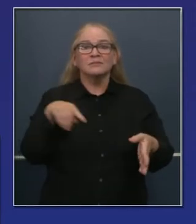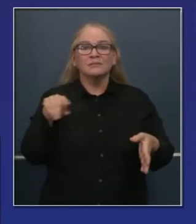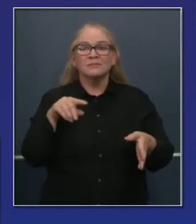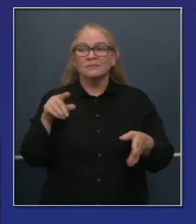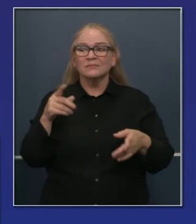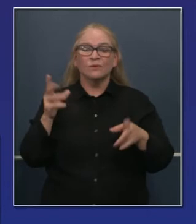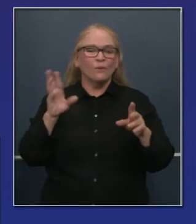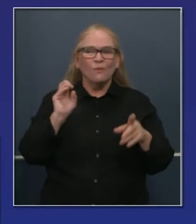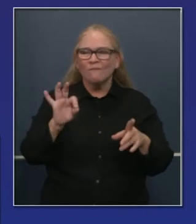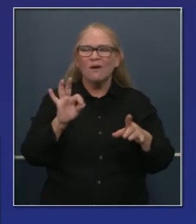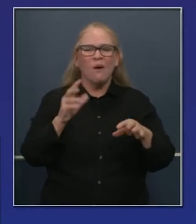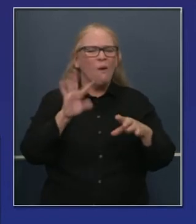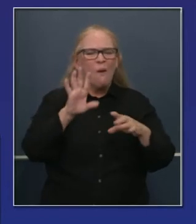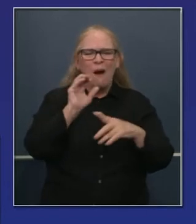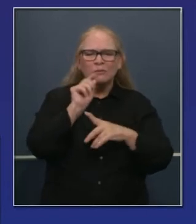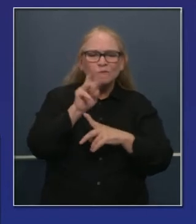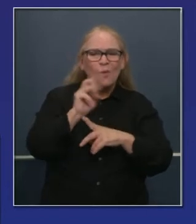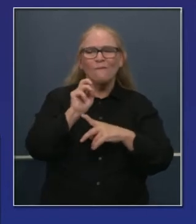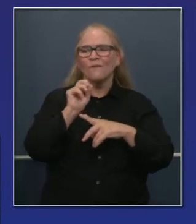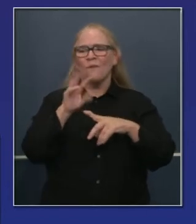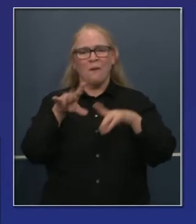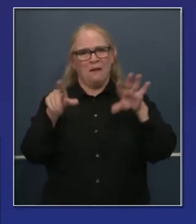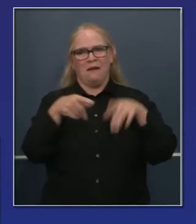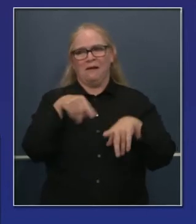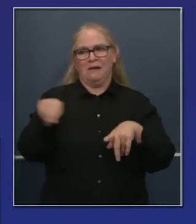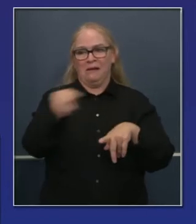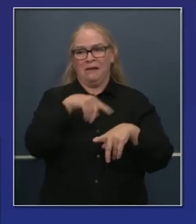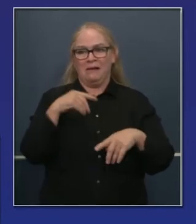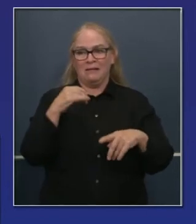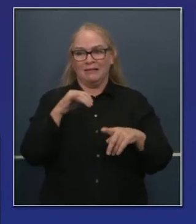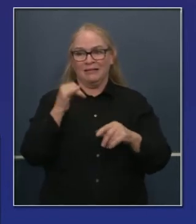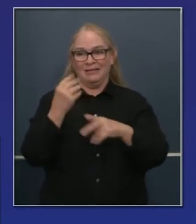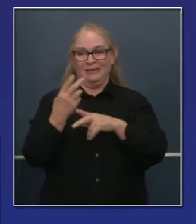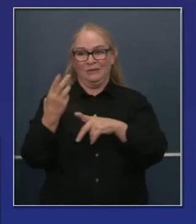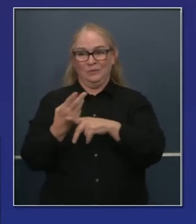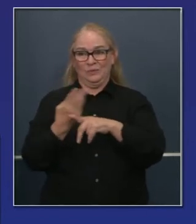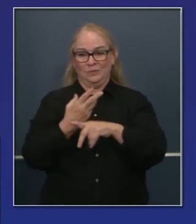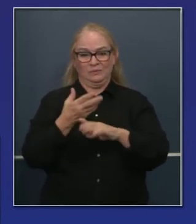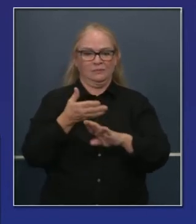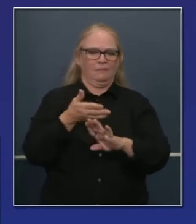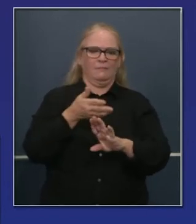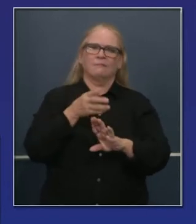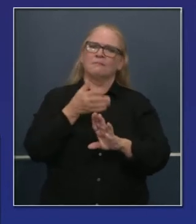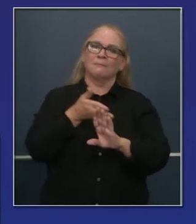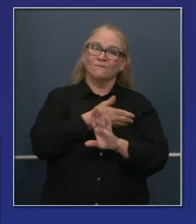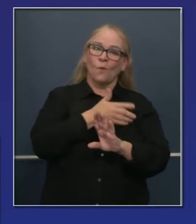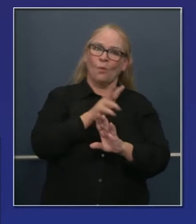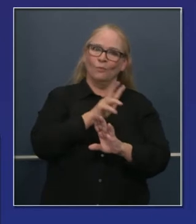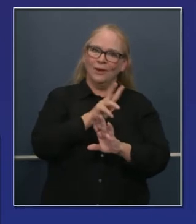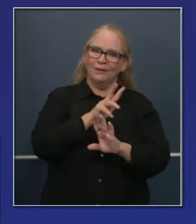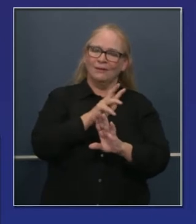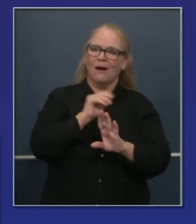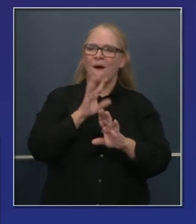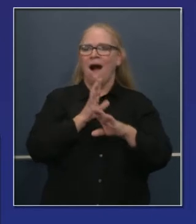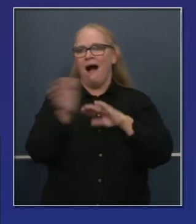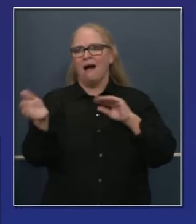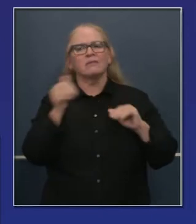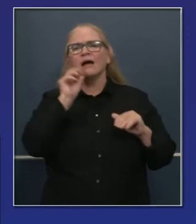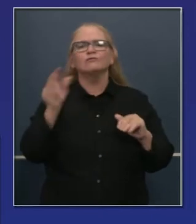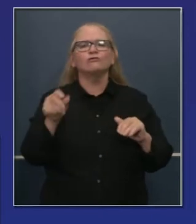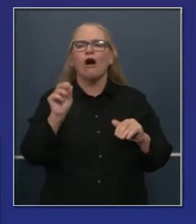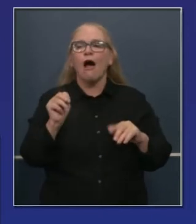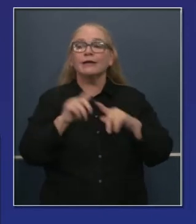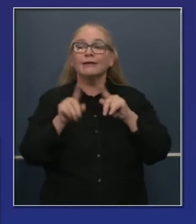hágalo en horas que no sean entre 3 y 10 después de las 10 reconocemos